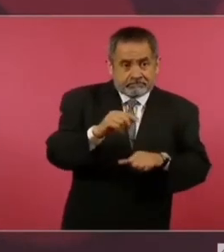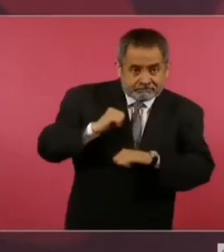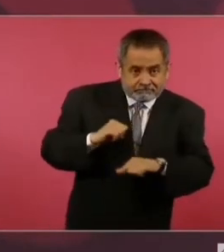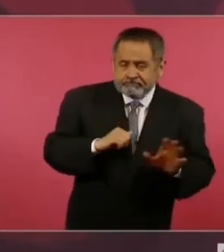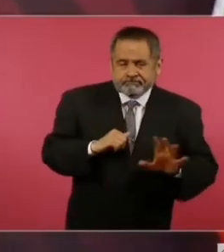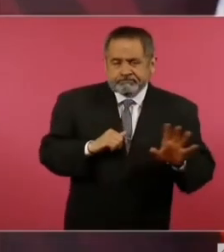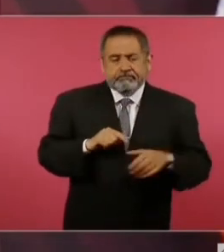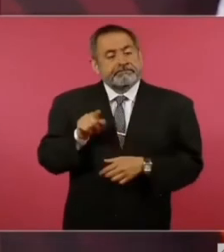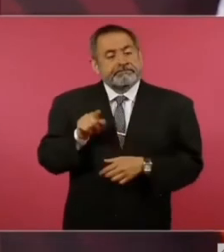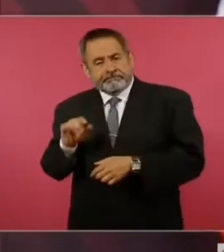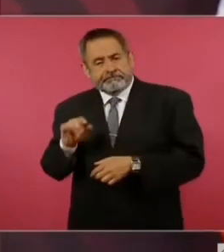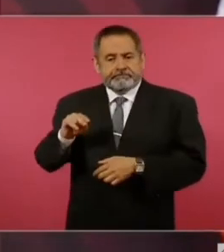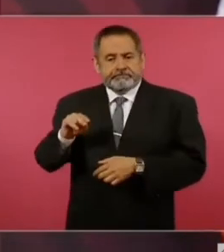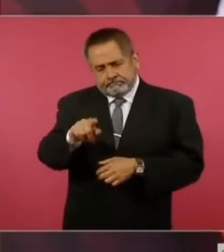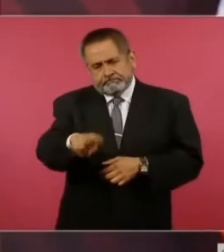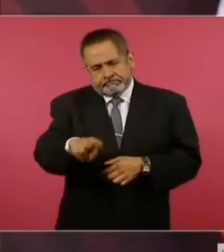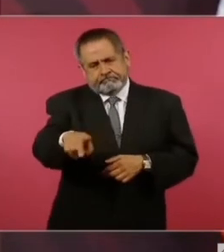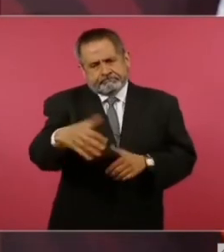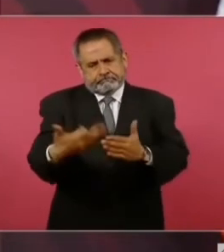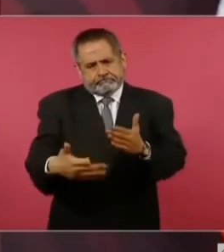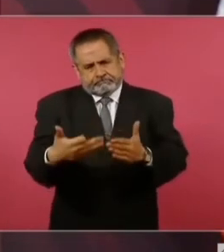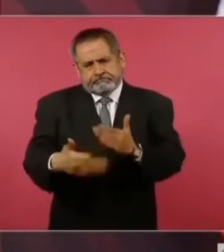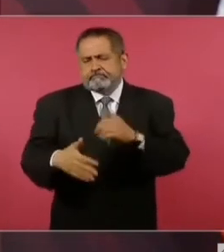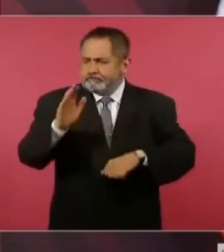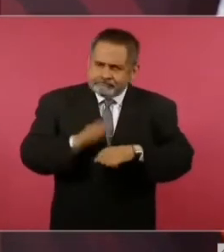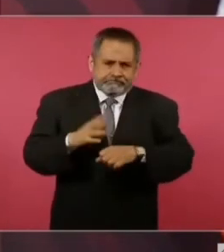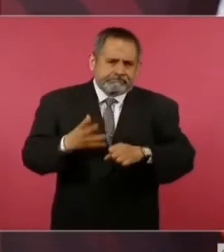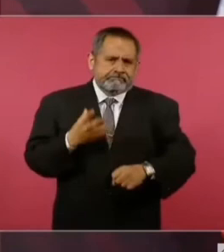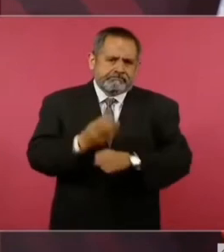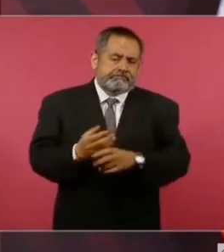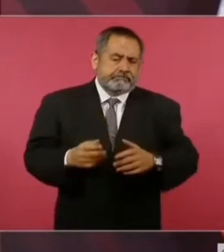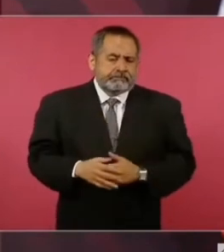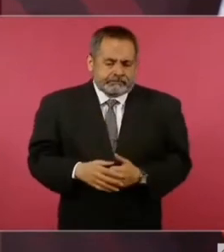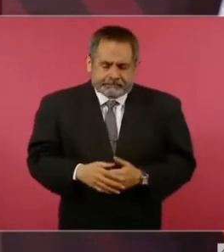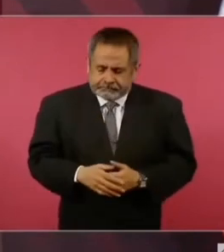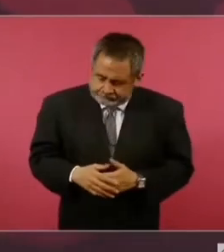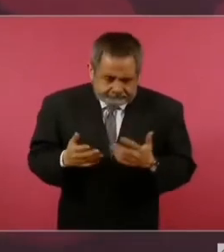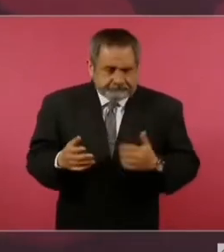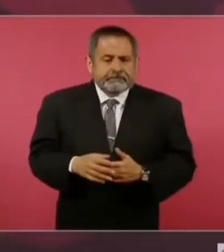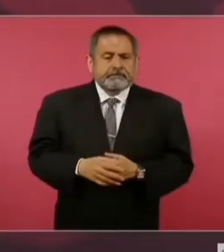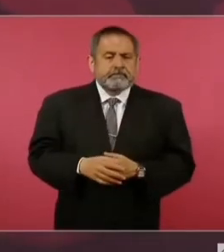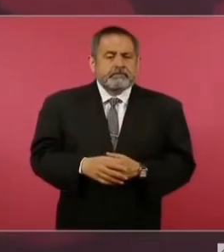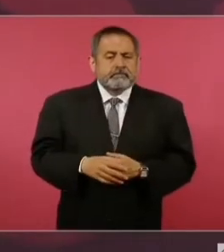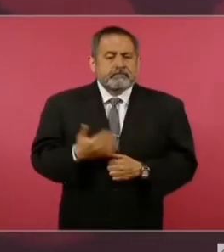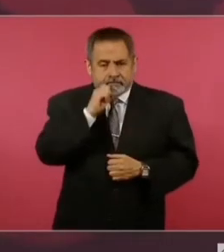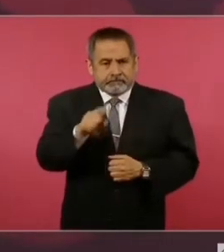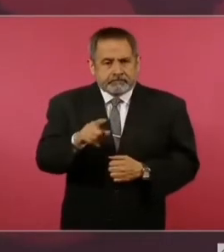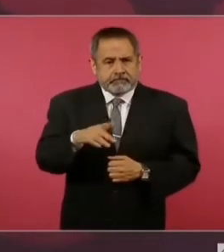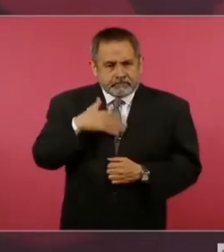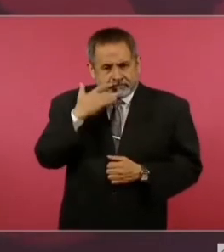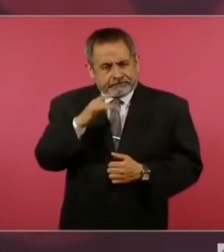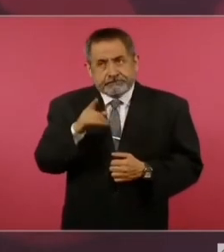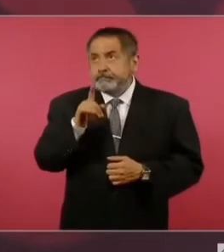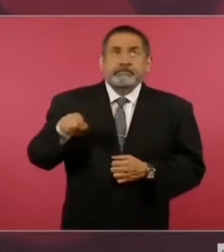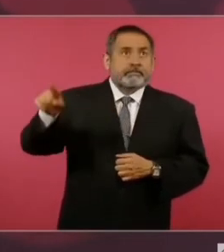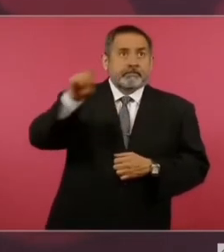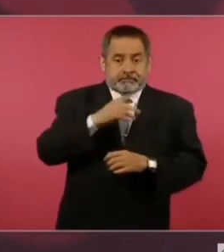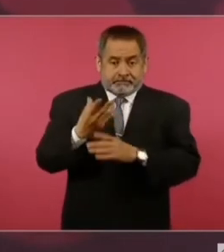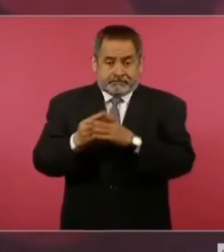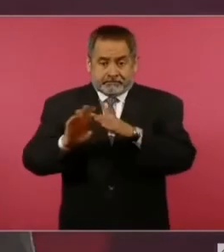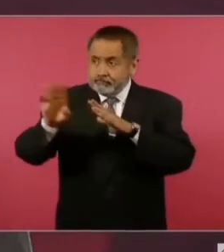Pero faltó más. Yo quiero, pues, de todas formas, agradecer a todos los